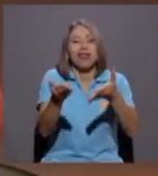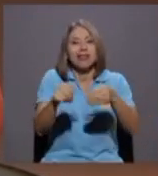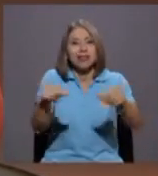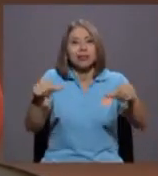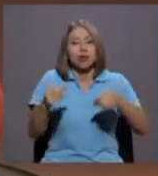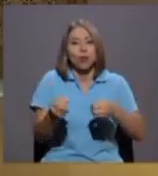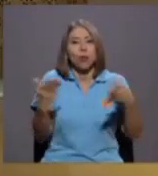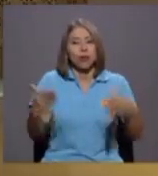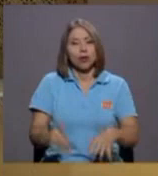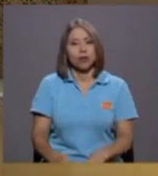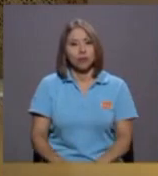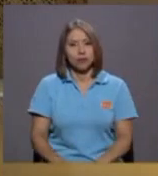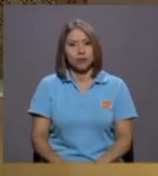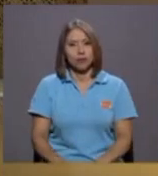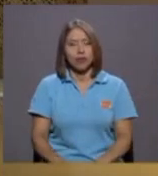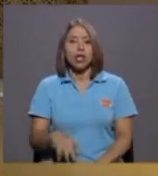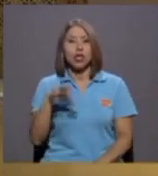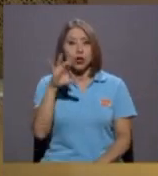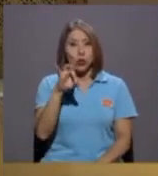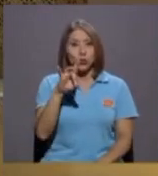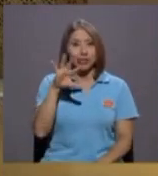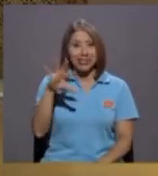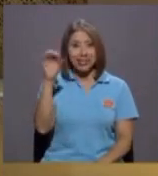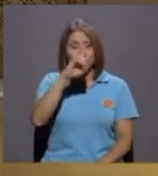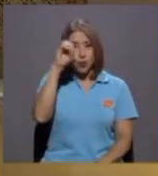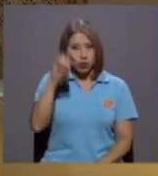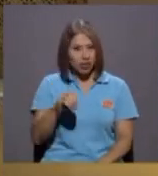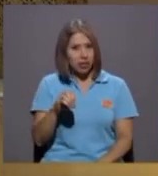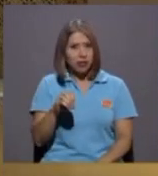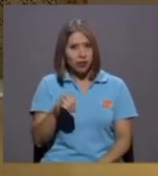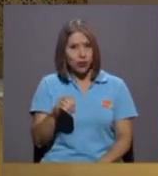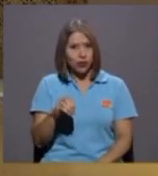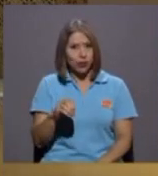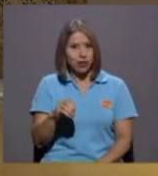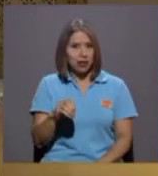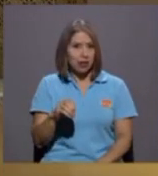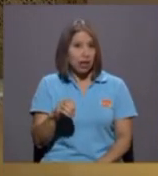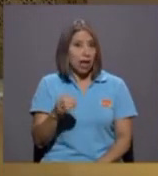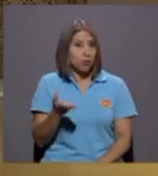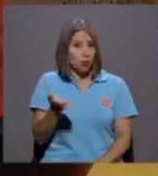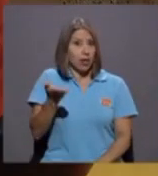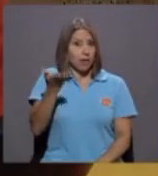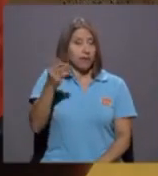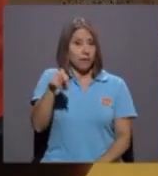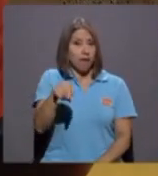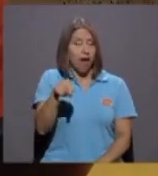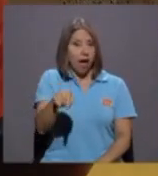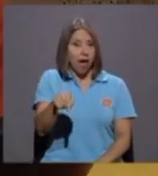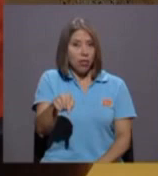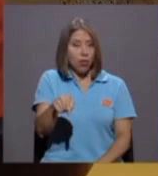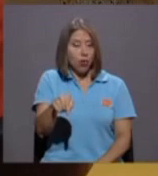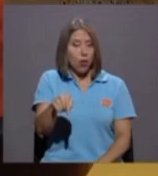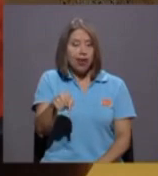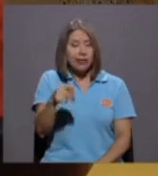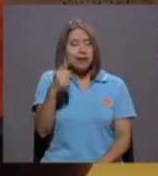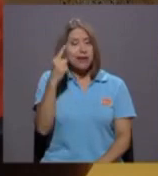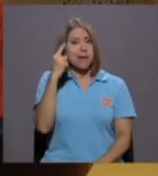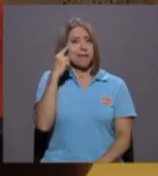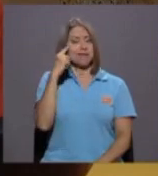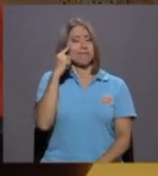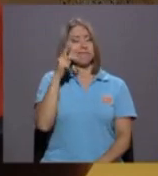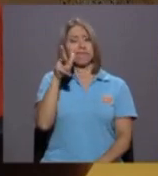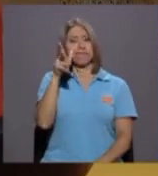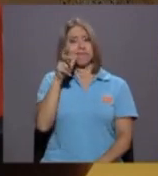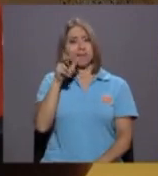sector público. Y un 85%, que es un porcentaje muy elevado, tiene la percepción de